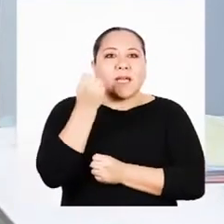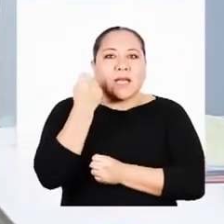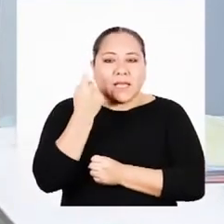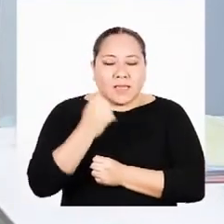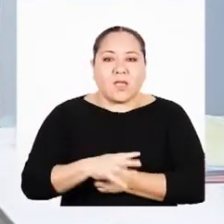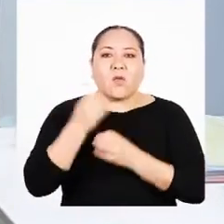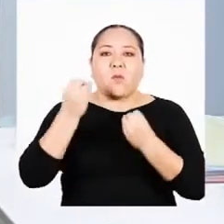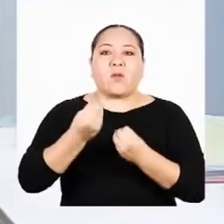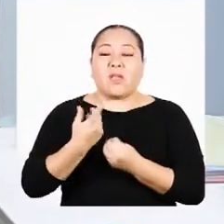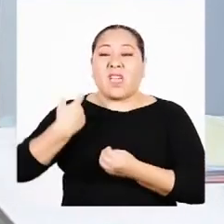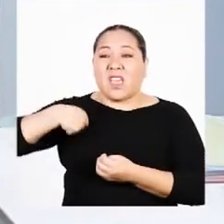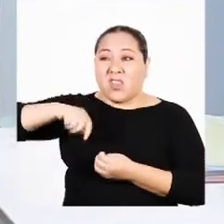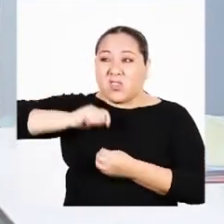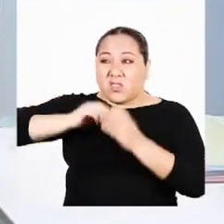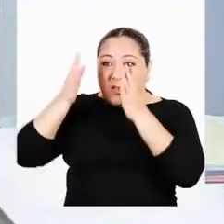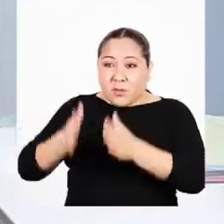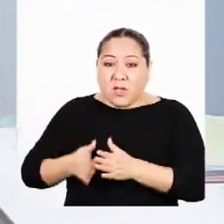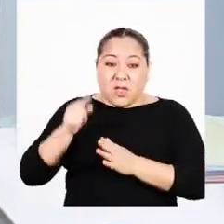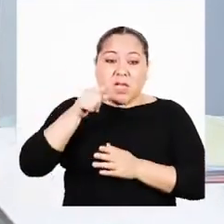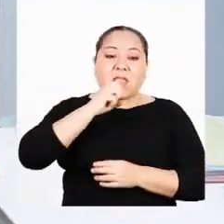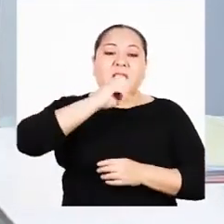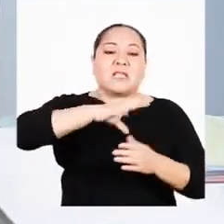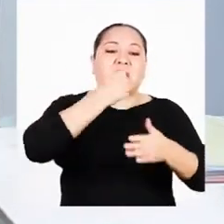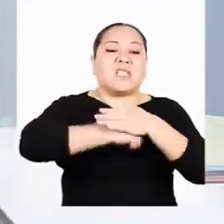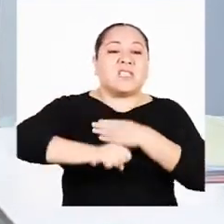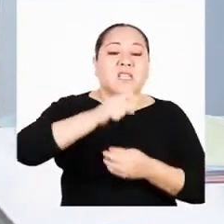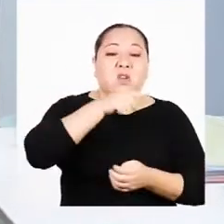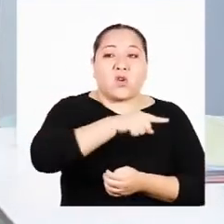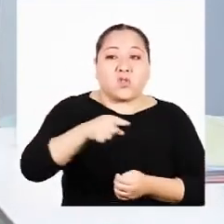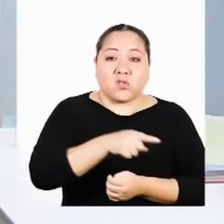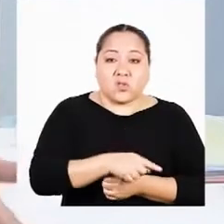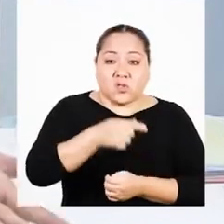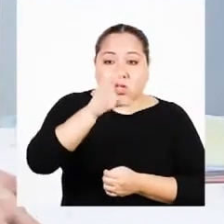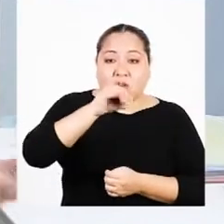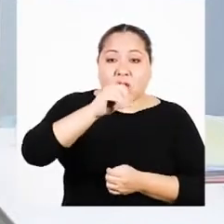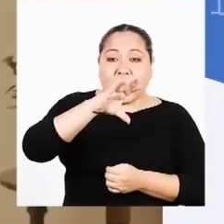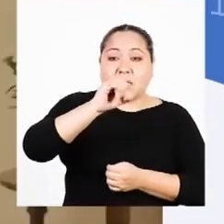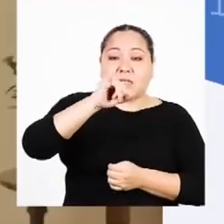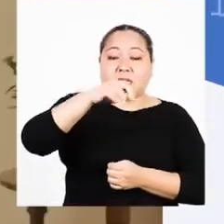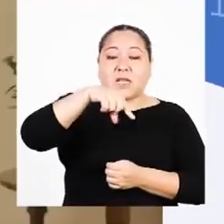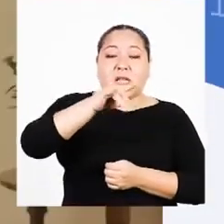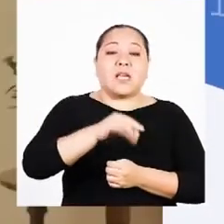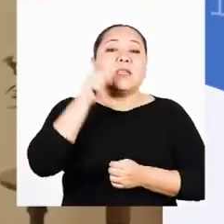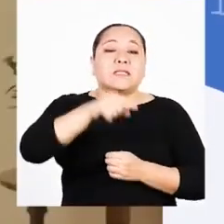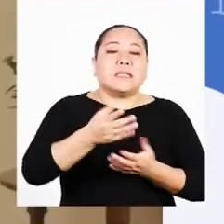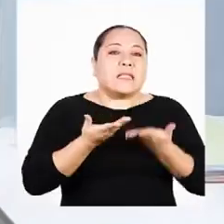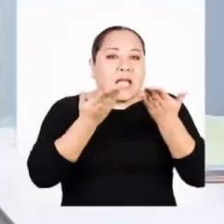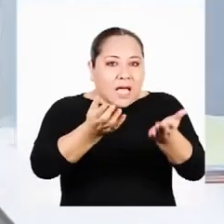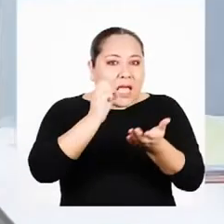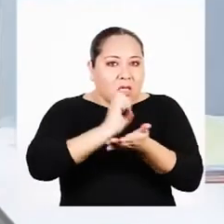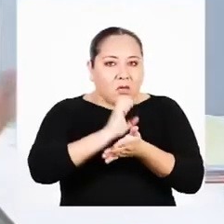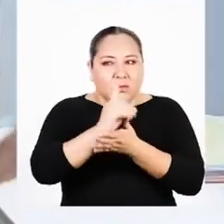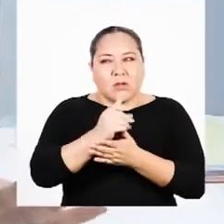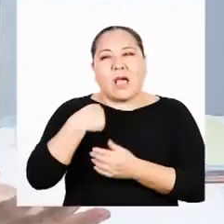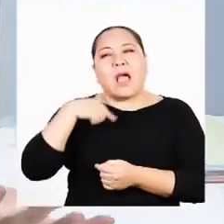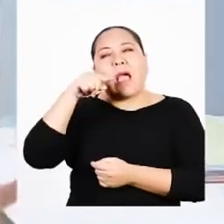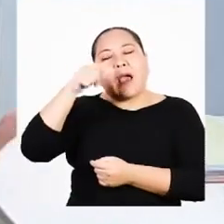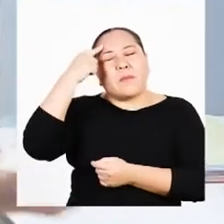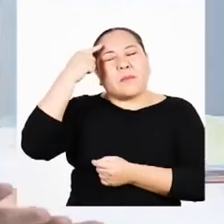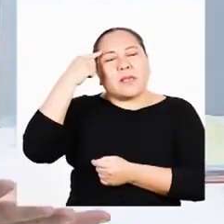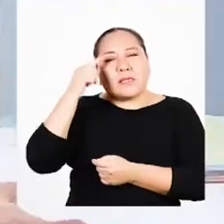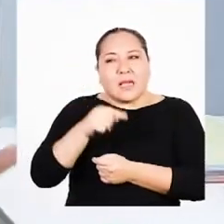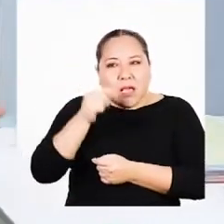los colonizadores tenían miedo de que los hijos de los caciques recibiesen educación. ¿Y por qué? Porque temían